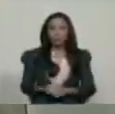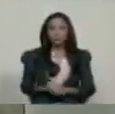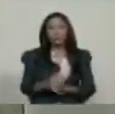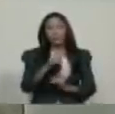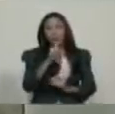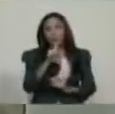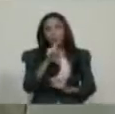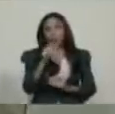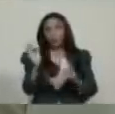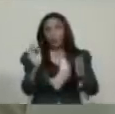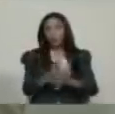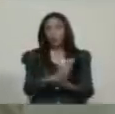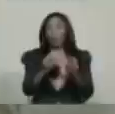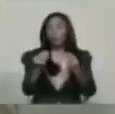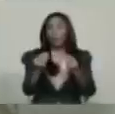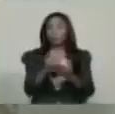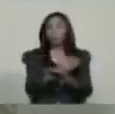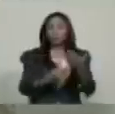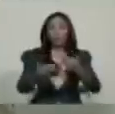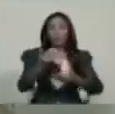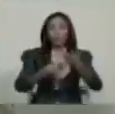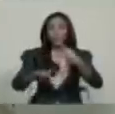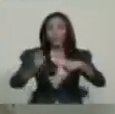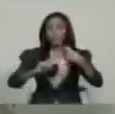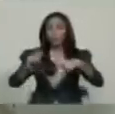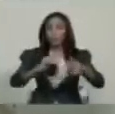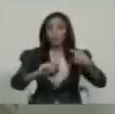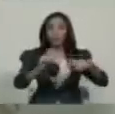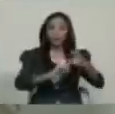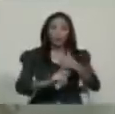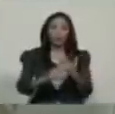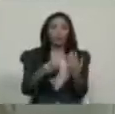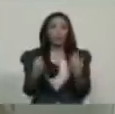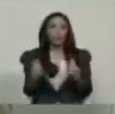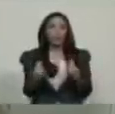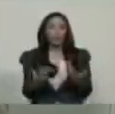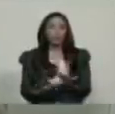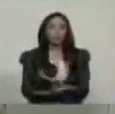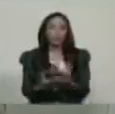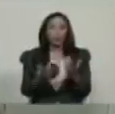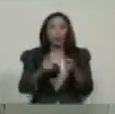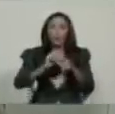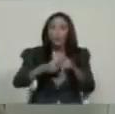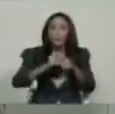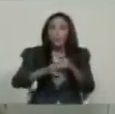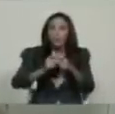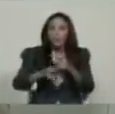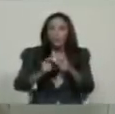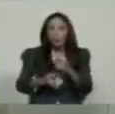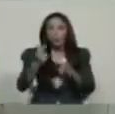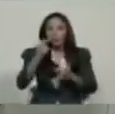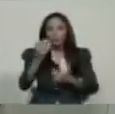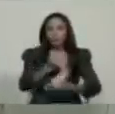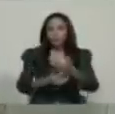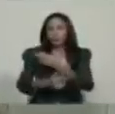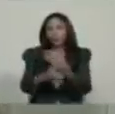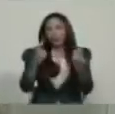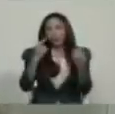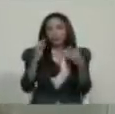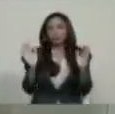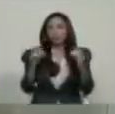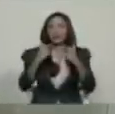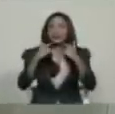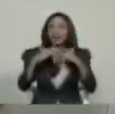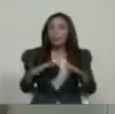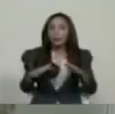veces que hacíamos importaciones, gran parte de ese esa papa que se importaba se perdía, porque era sembrada